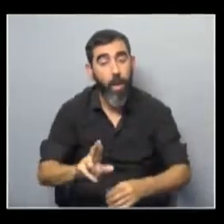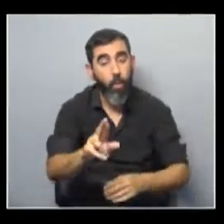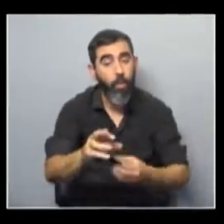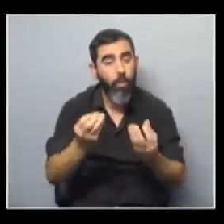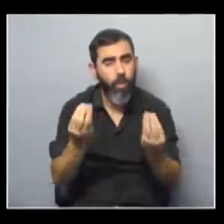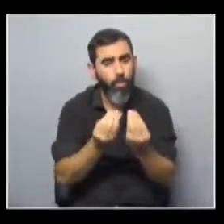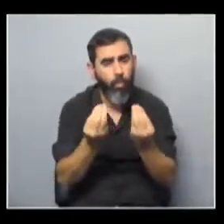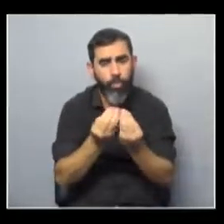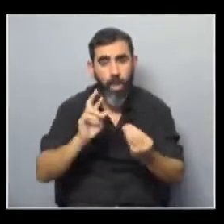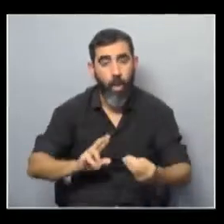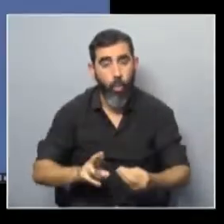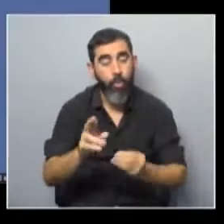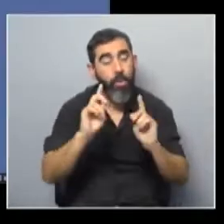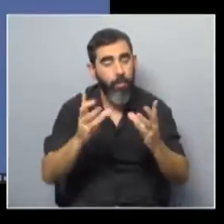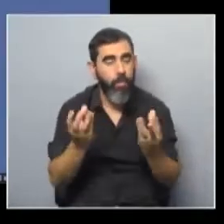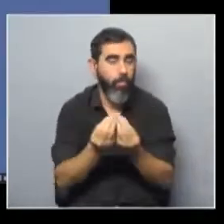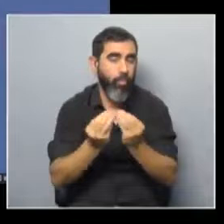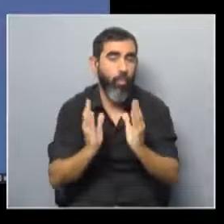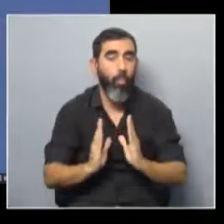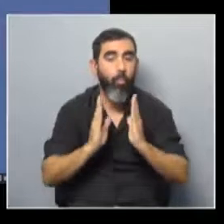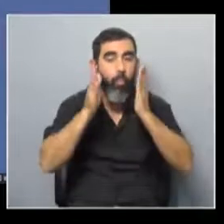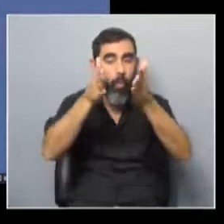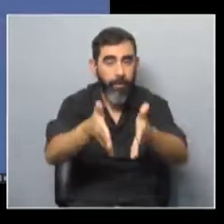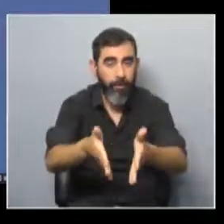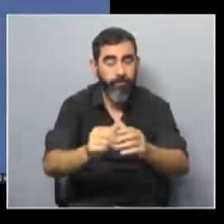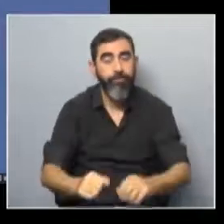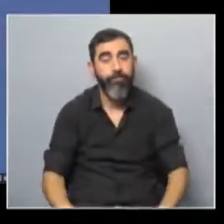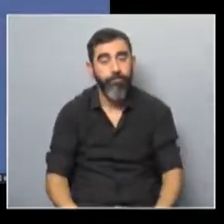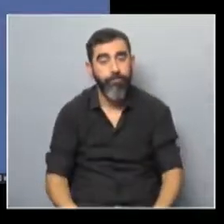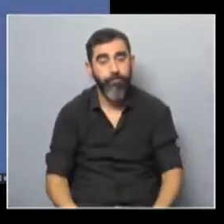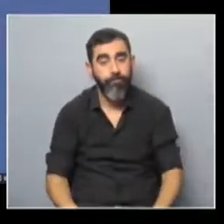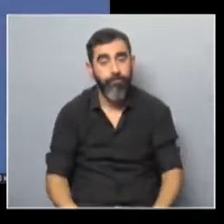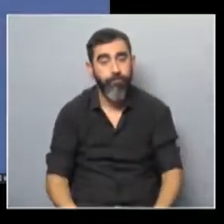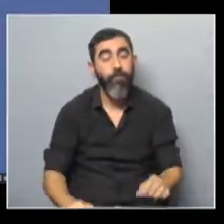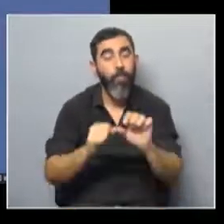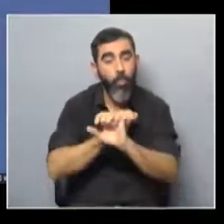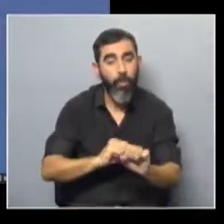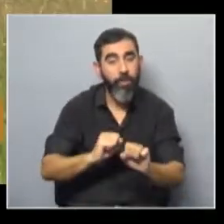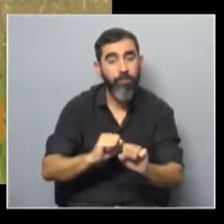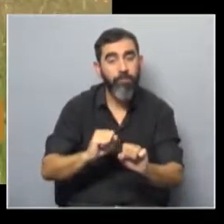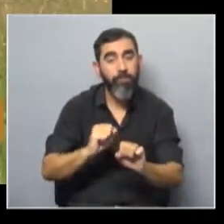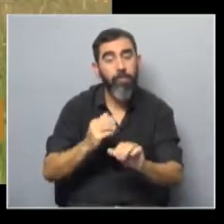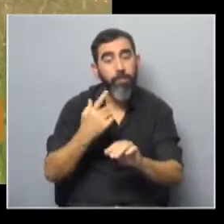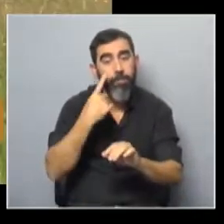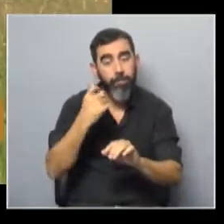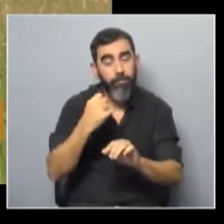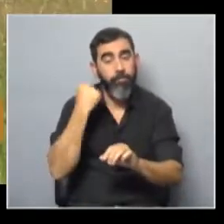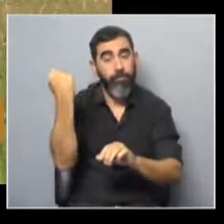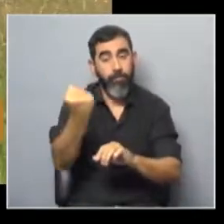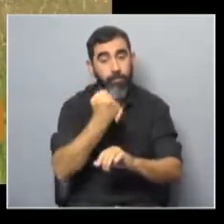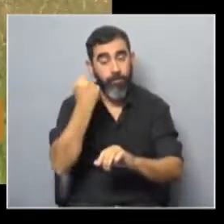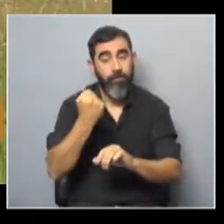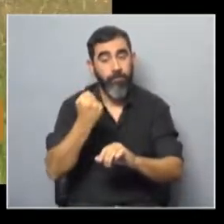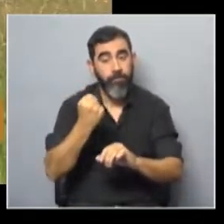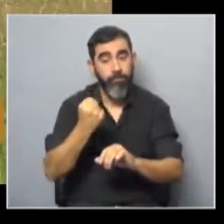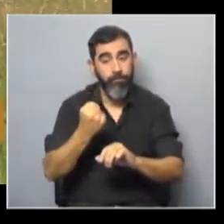densidad de carreteras, tenemos una alta densidad de puentes. Entonces, eso nos permite, como una medida de mitigación súper importante,